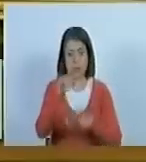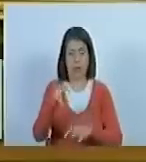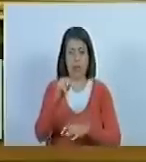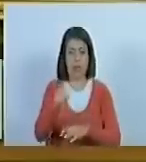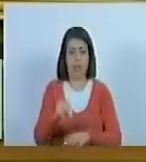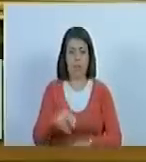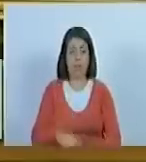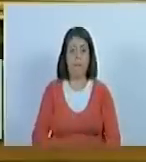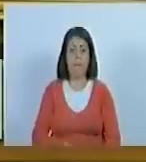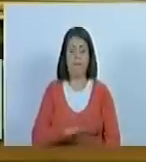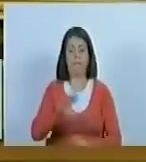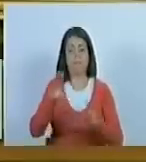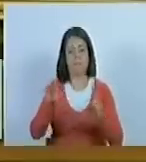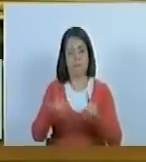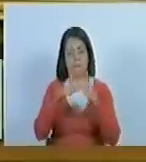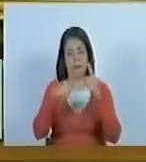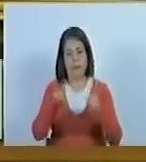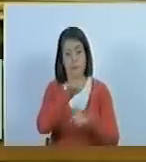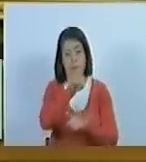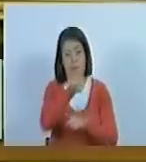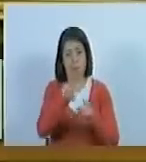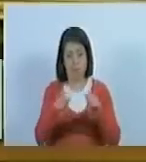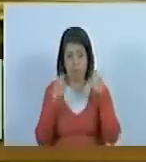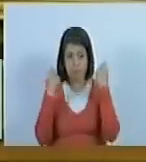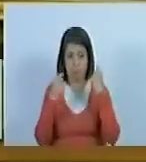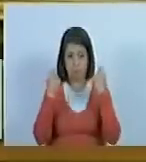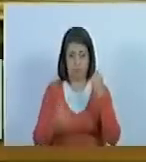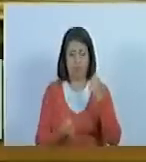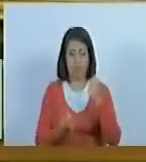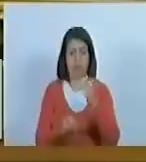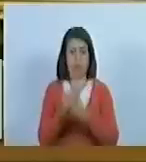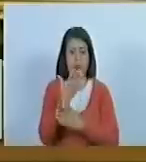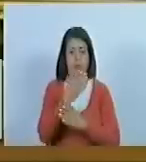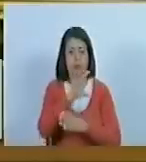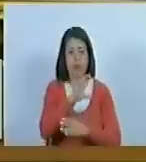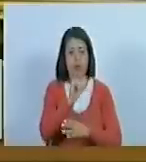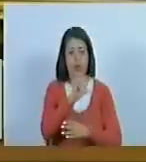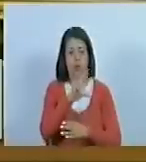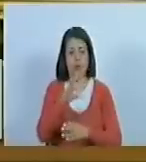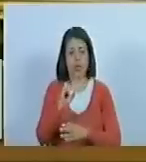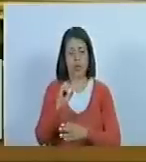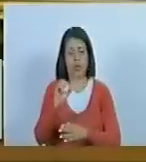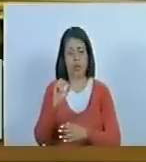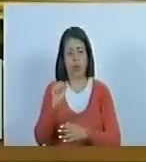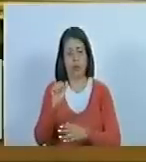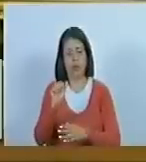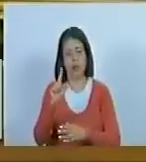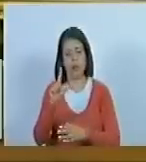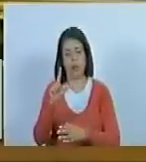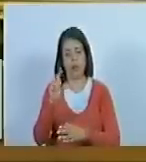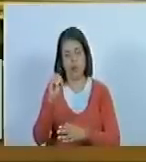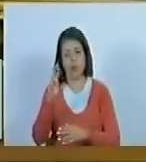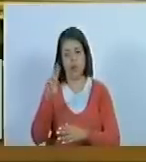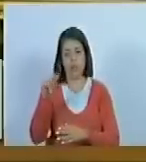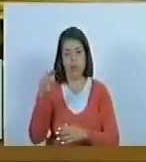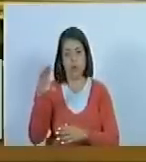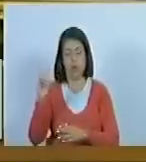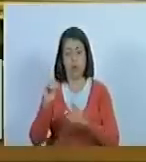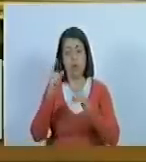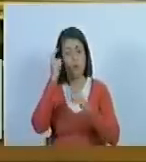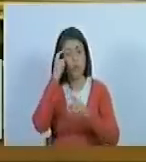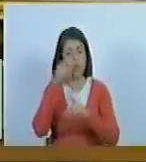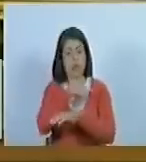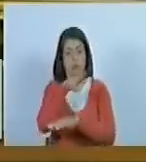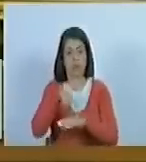junio, aniversario de la primera edición del Correo del Orinoco, Diario de la Libertad Americana, el Día Nacional